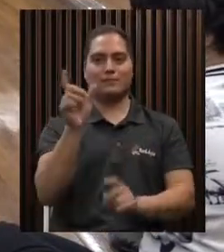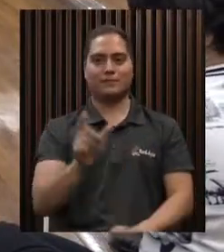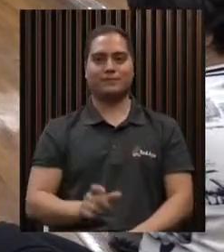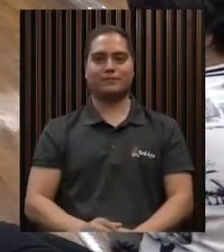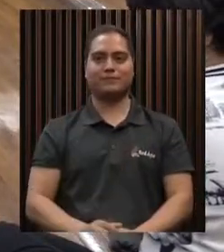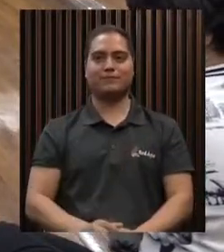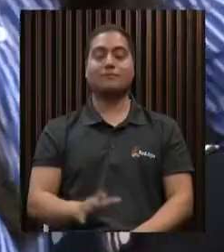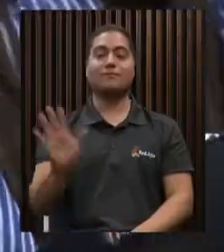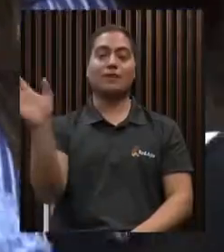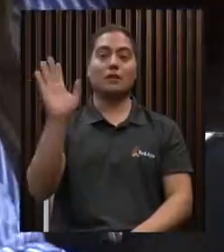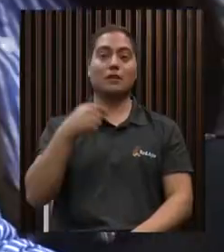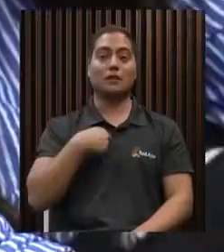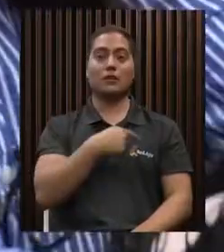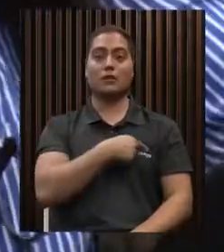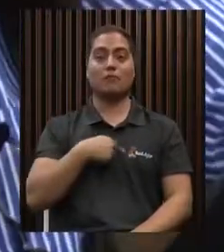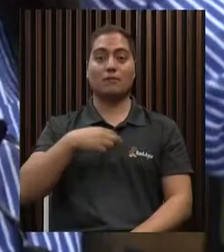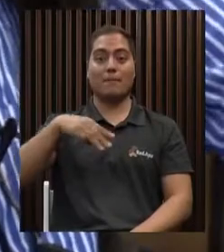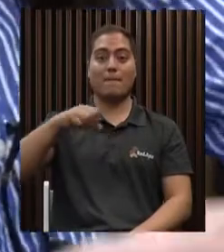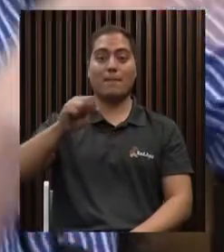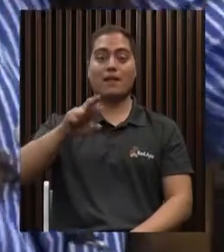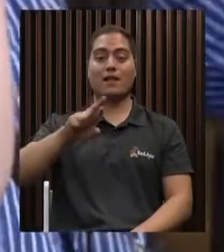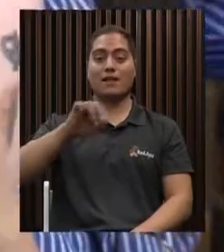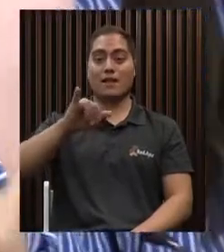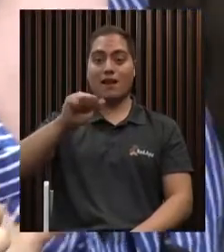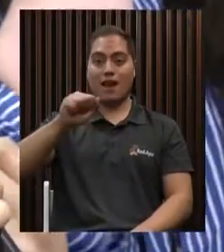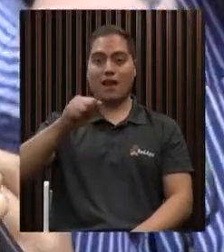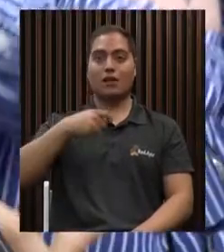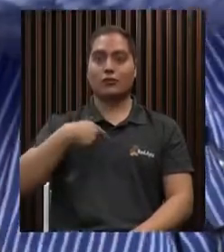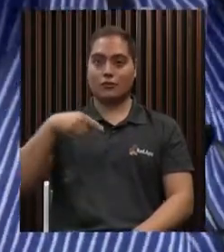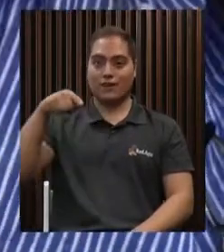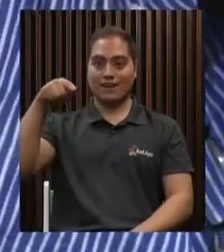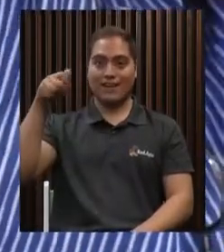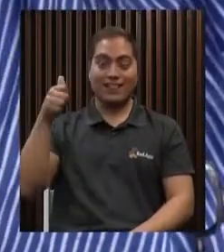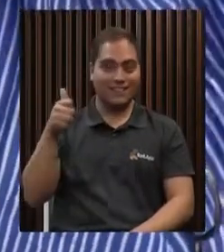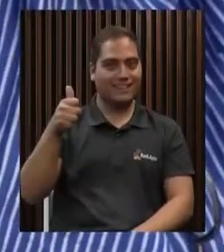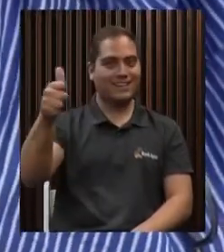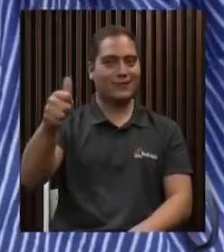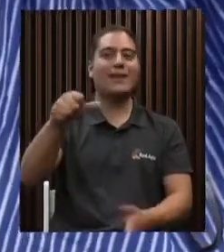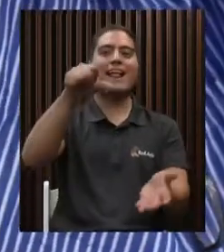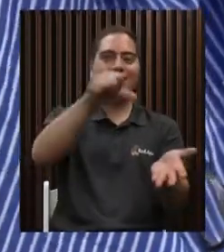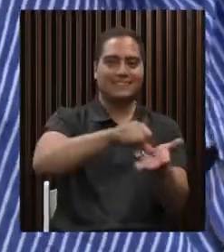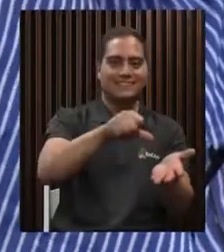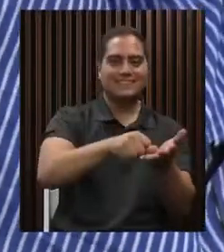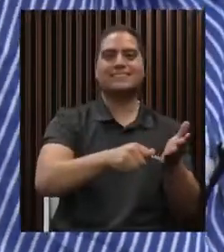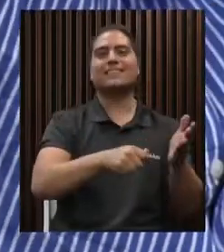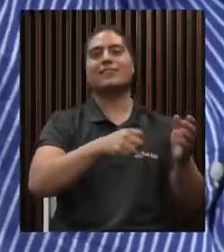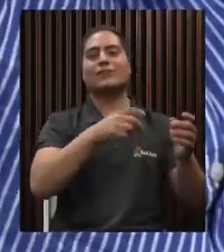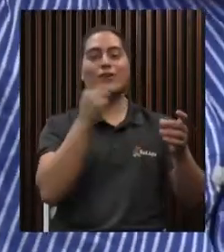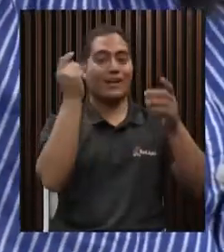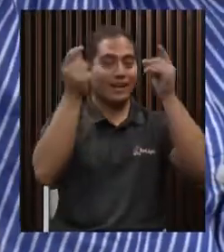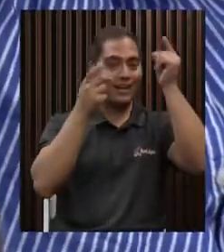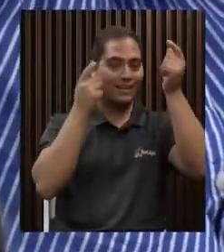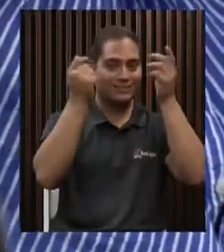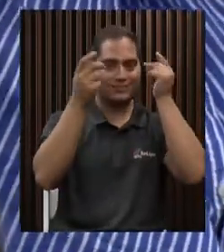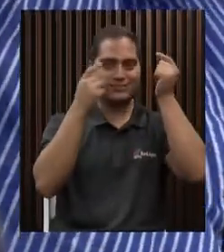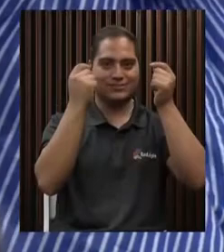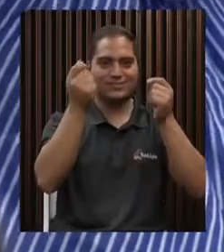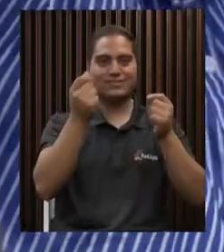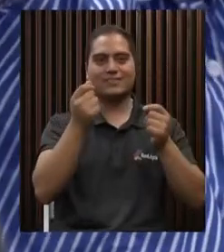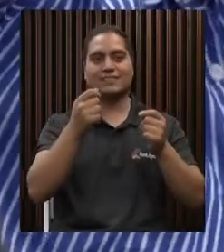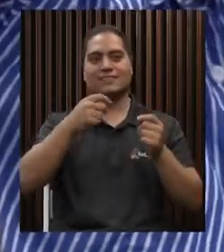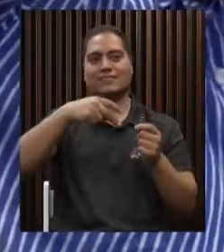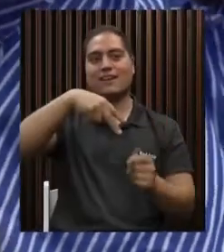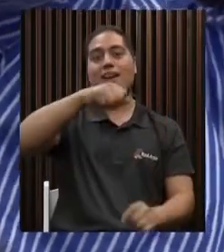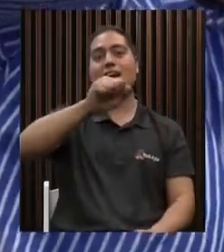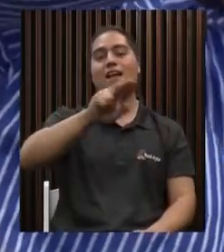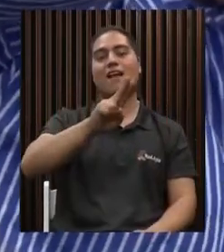Hola, mi nombre es María José, soy la directora del Centro de Creación y Residencia NAVE. La verdad es